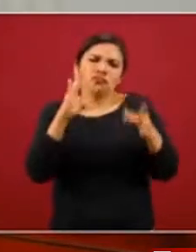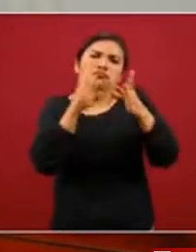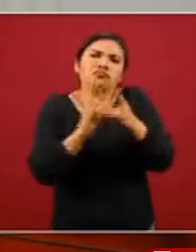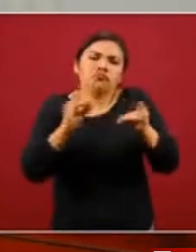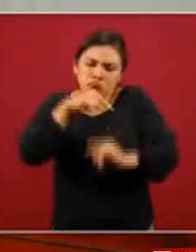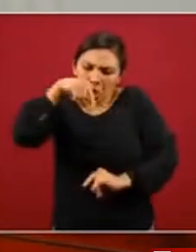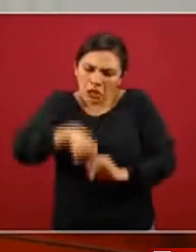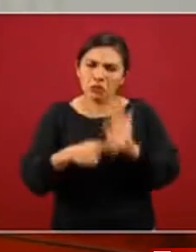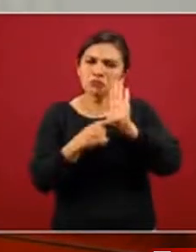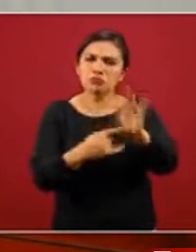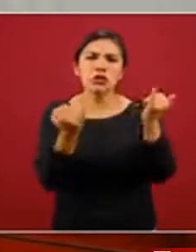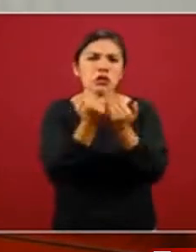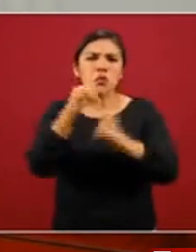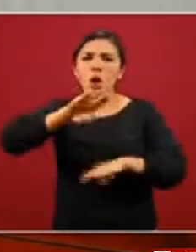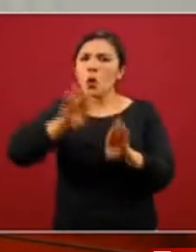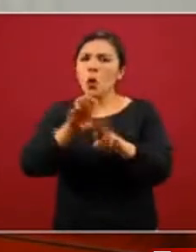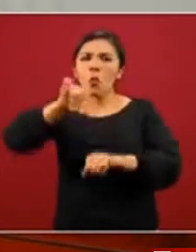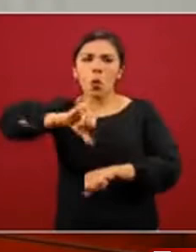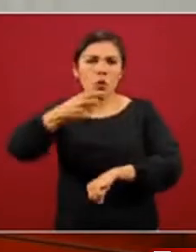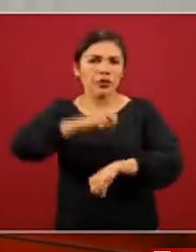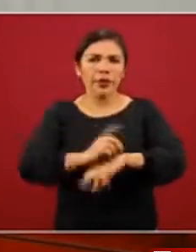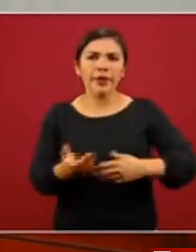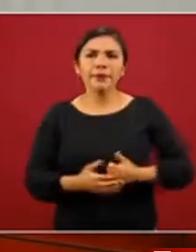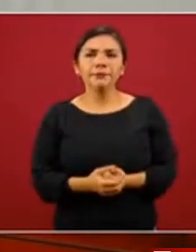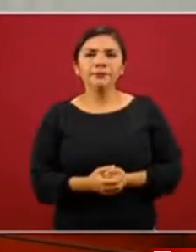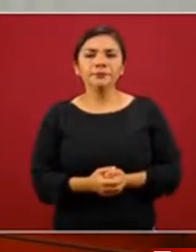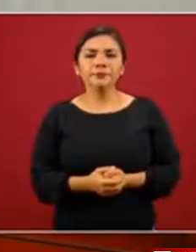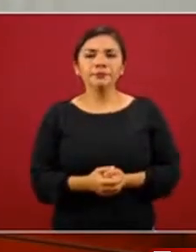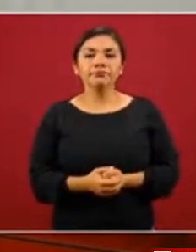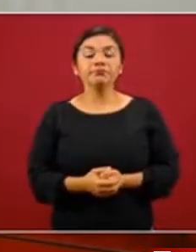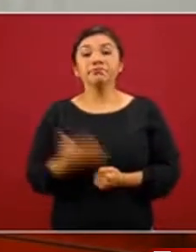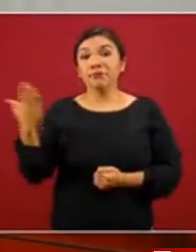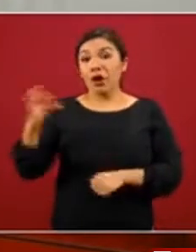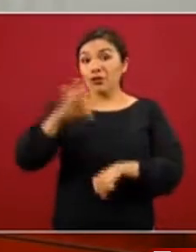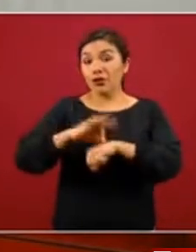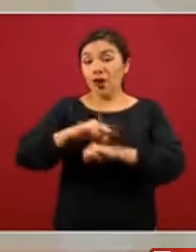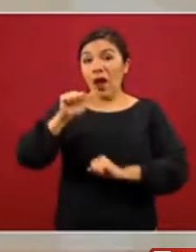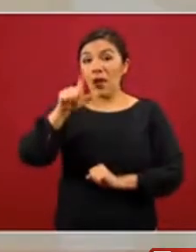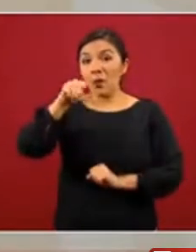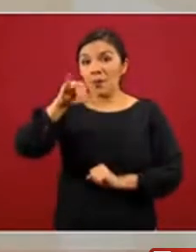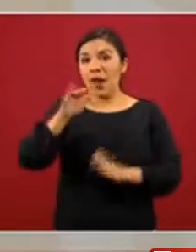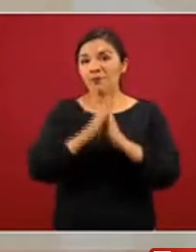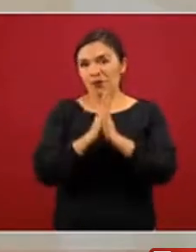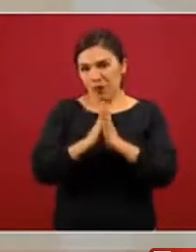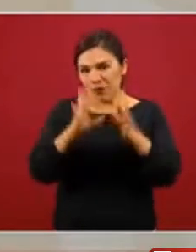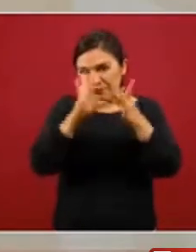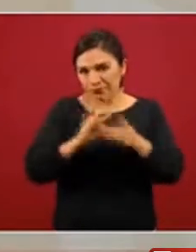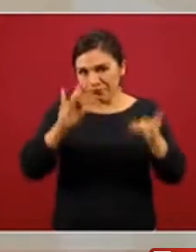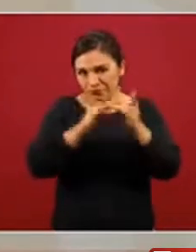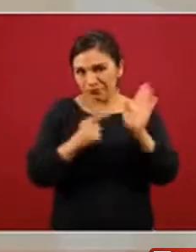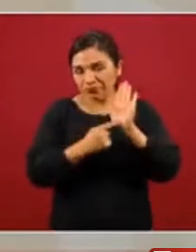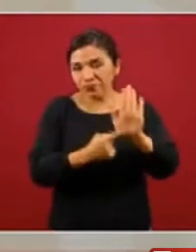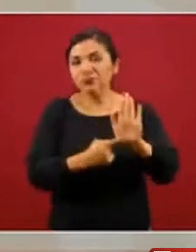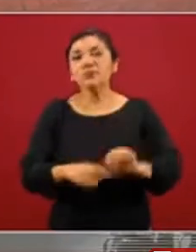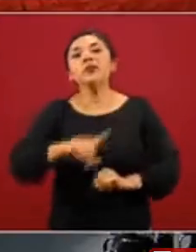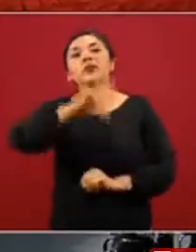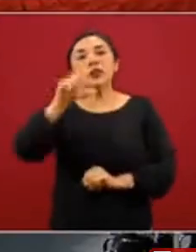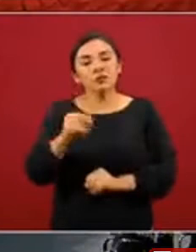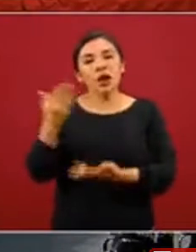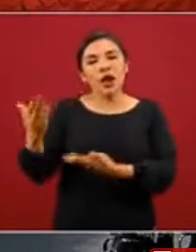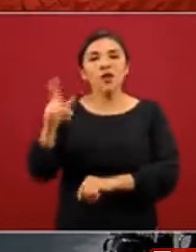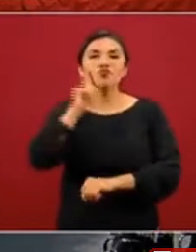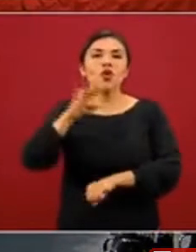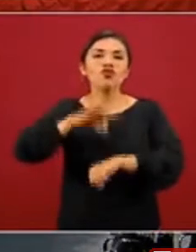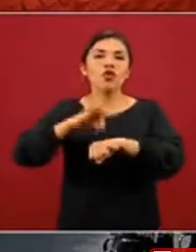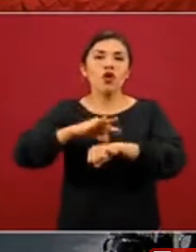actualizaríamos como lo estamos presentando ahora. Le pido al doctor Alomía si presenta el informe técnico y enseguida nos vamos con la presentación